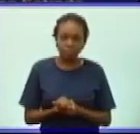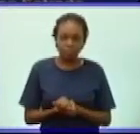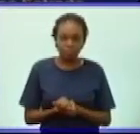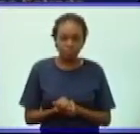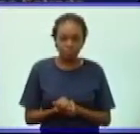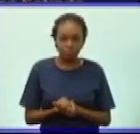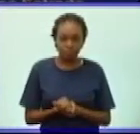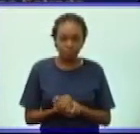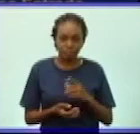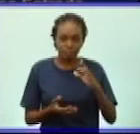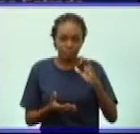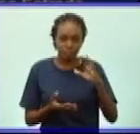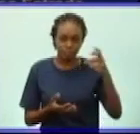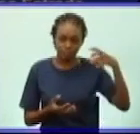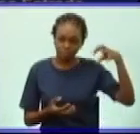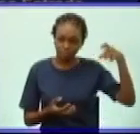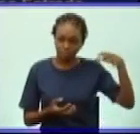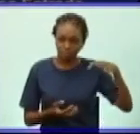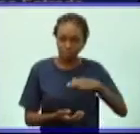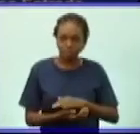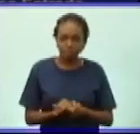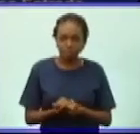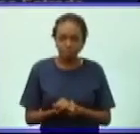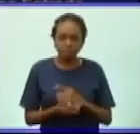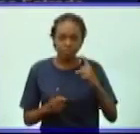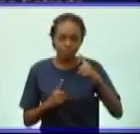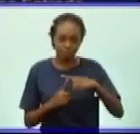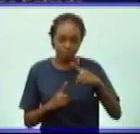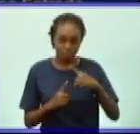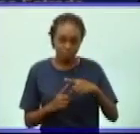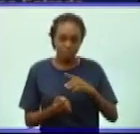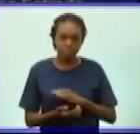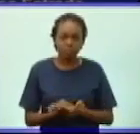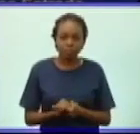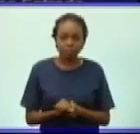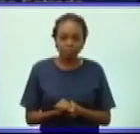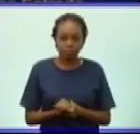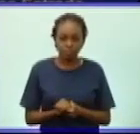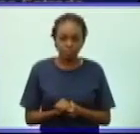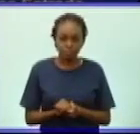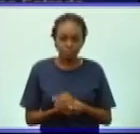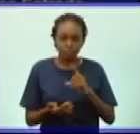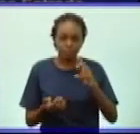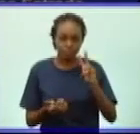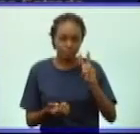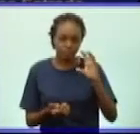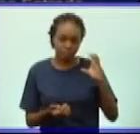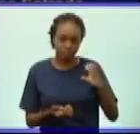Pinar del Río, Las Tunas, Villa Clara,